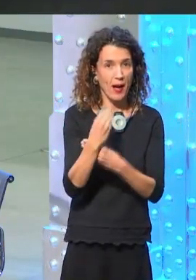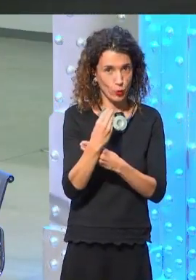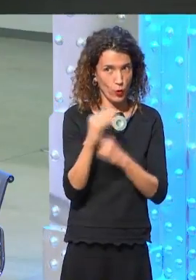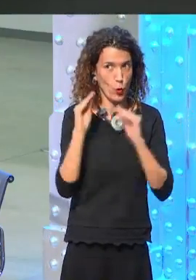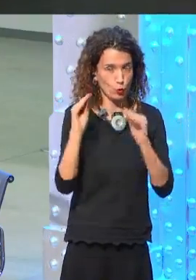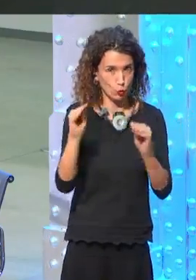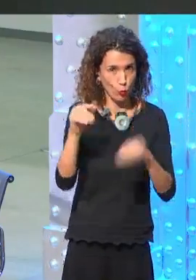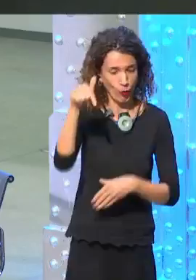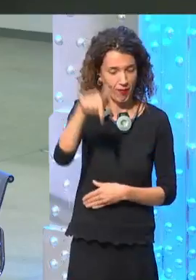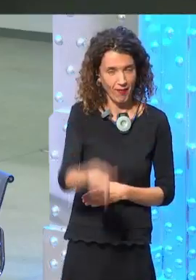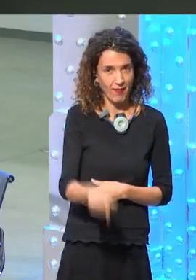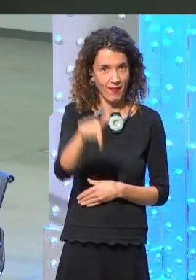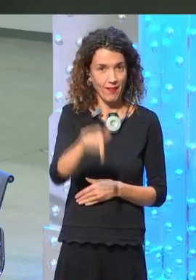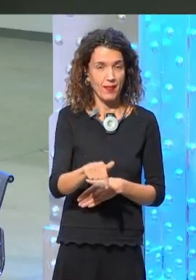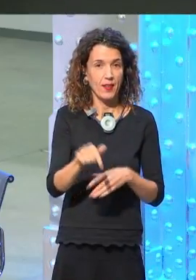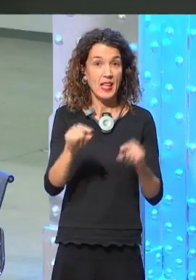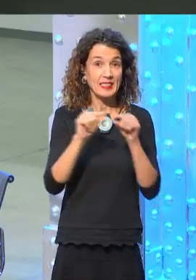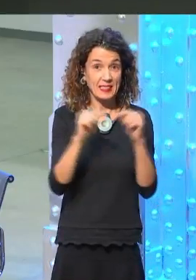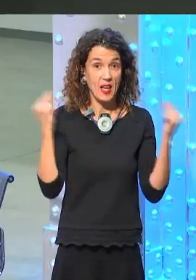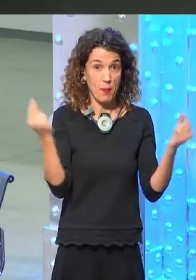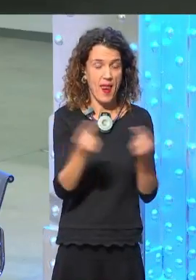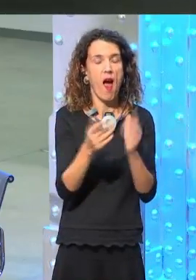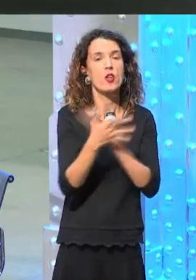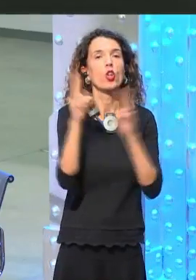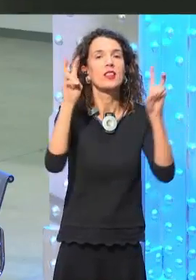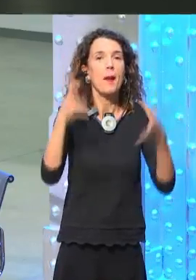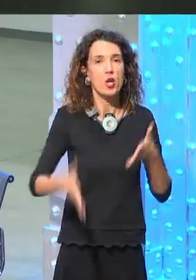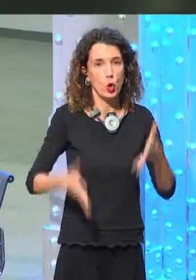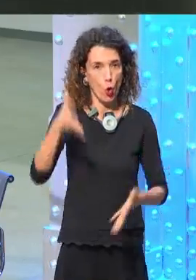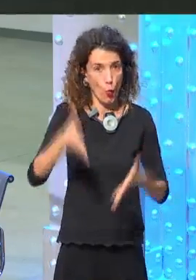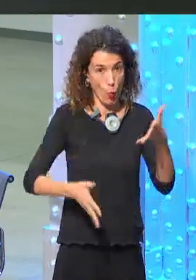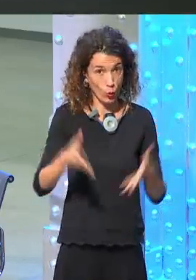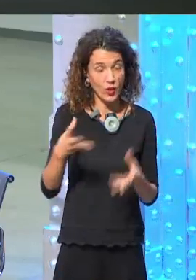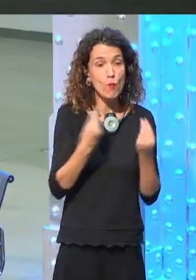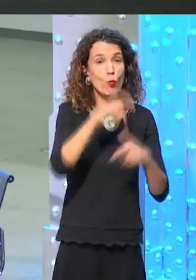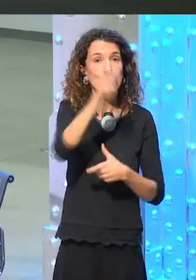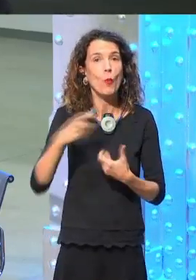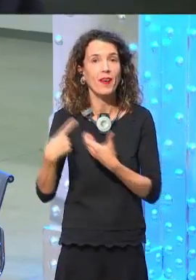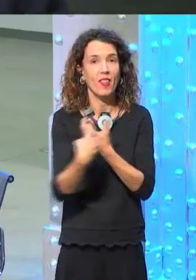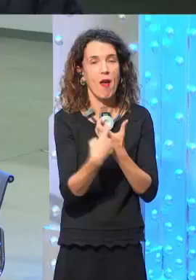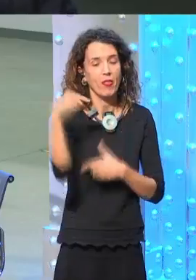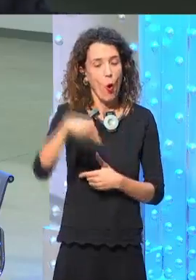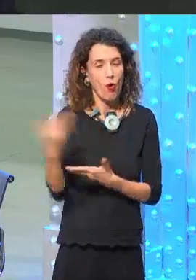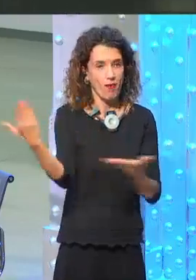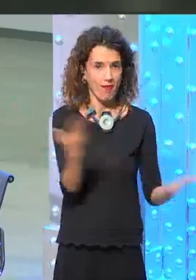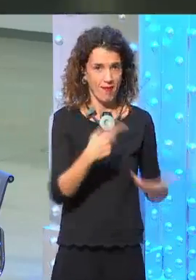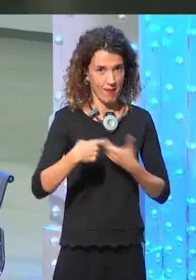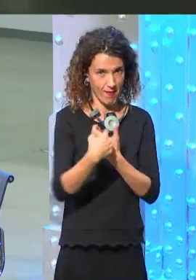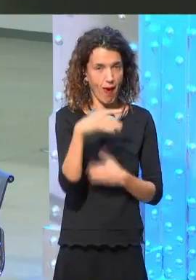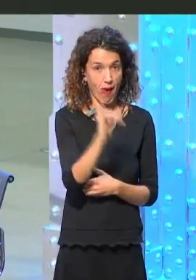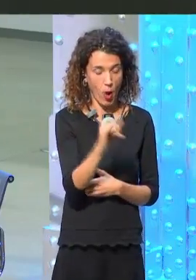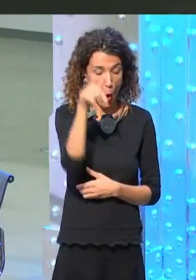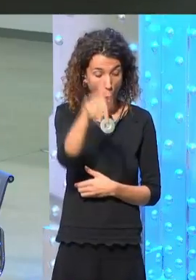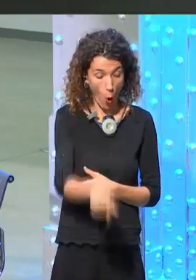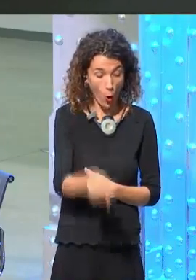patrocinio de este seminario sobre robótica, muchos de cuyos participantes nos acompañan hoy. Y hoy